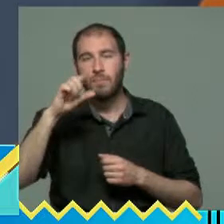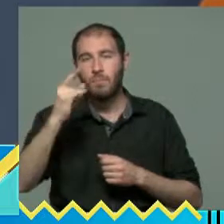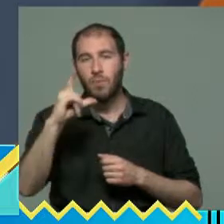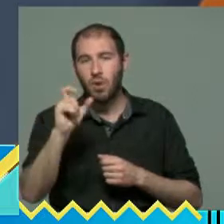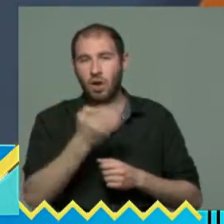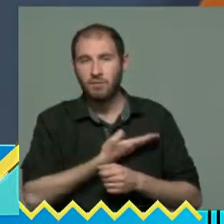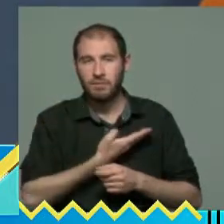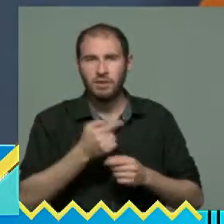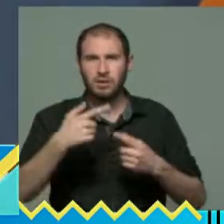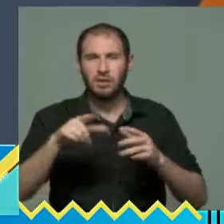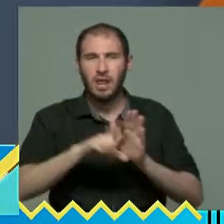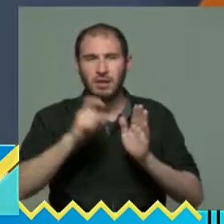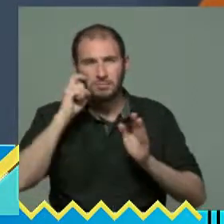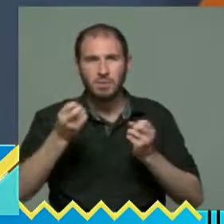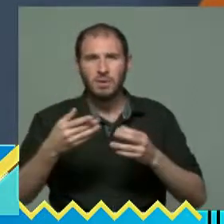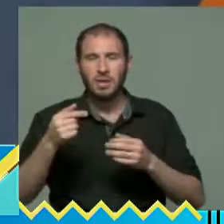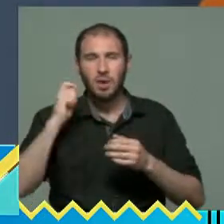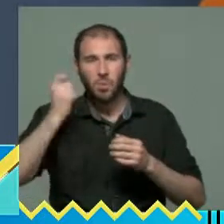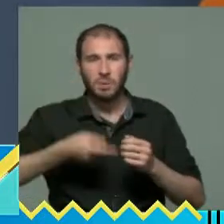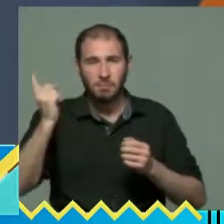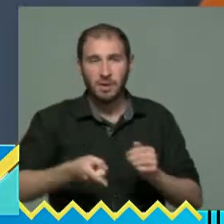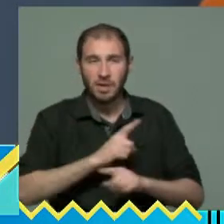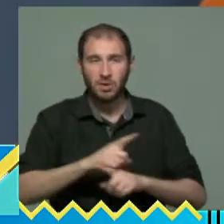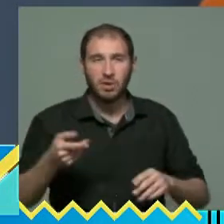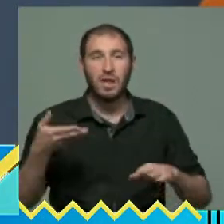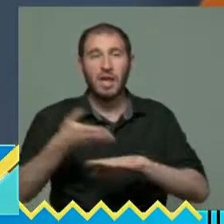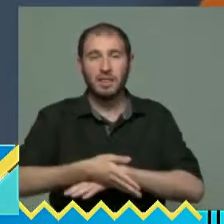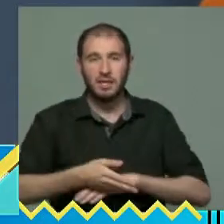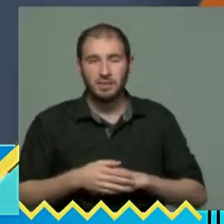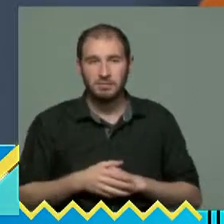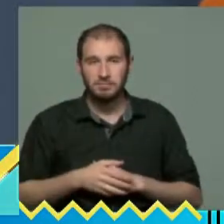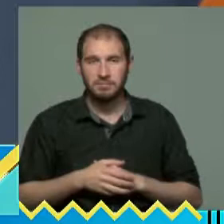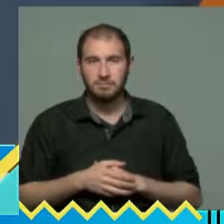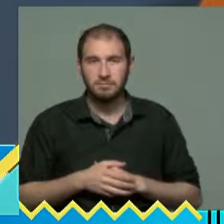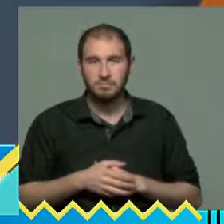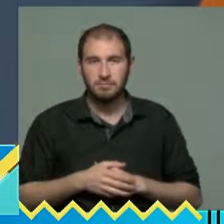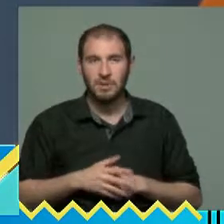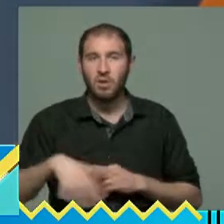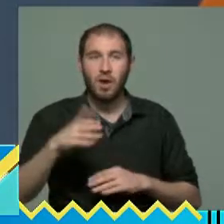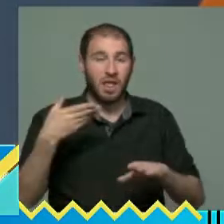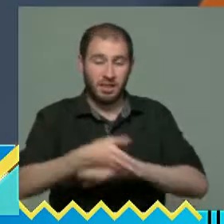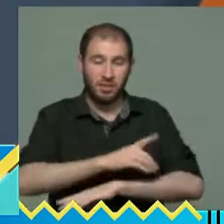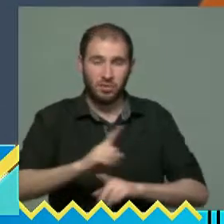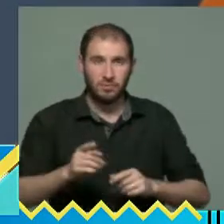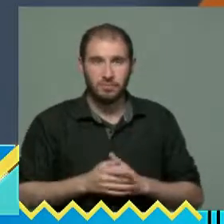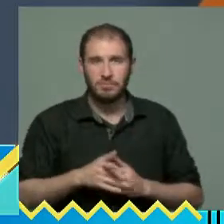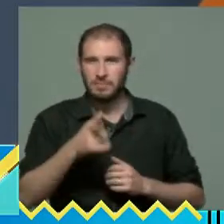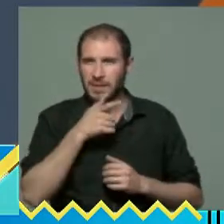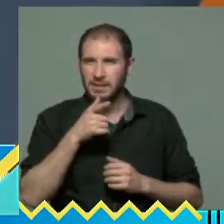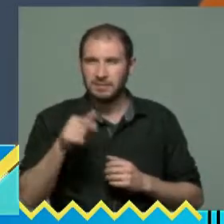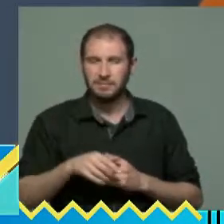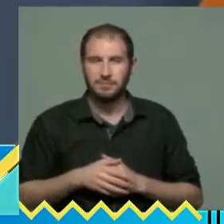Un operativo ilegal porque el juez Otranto no había ordenado el ingreso al lugar. Entonces me parece que por